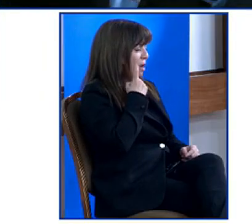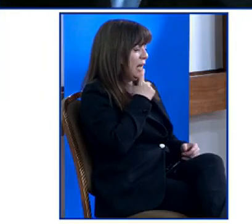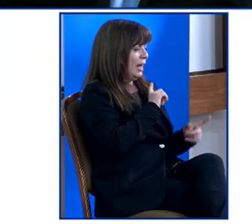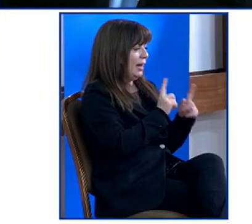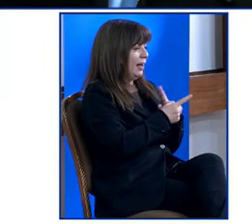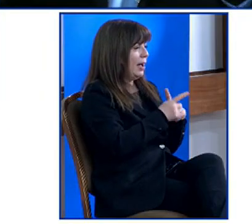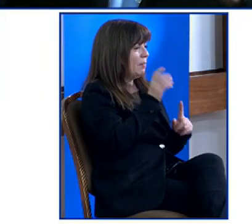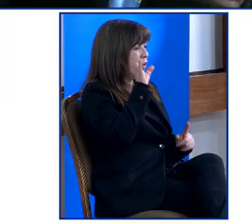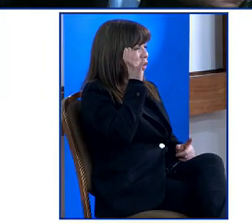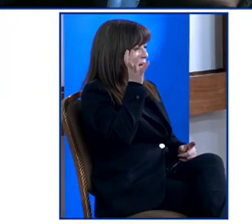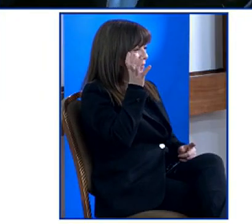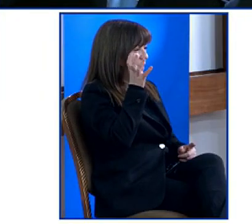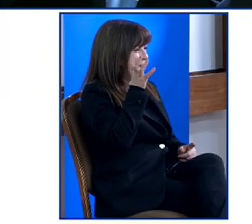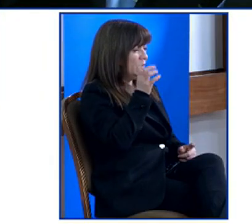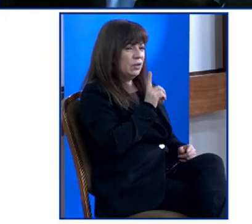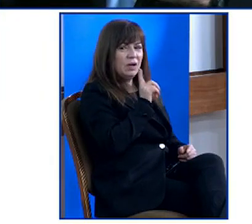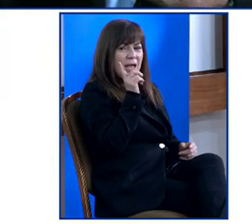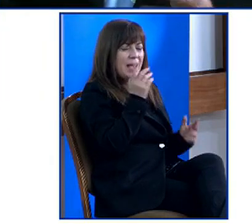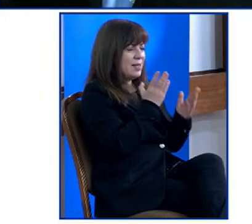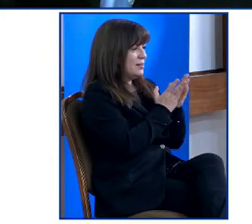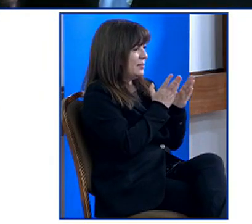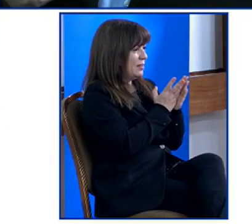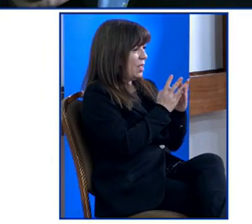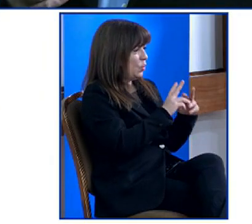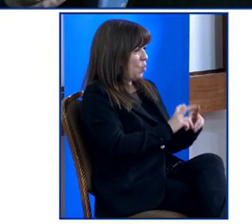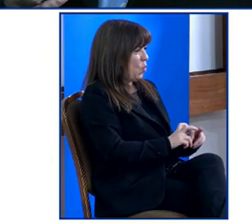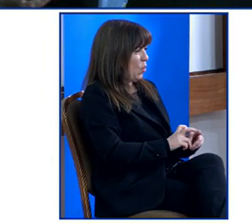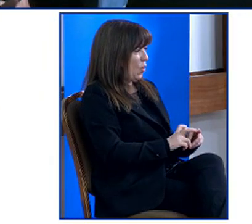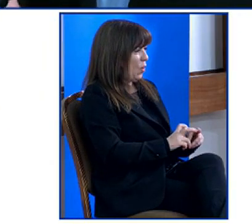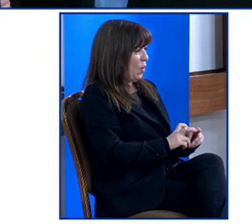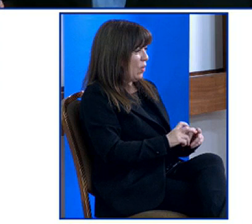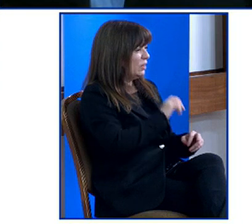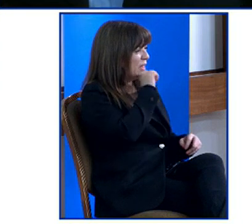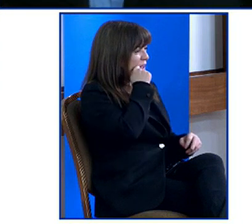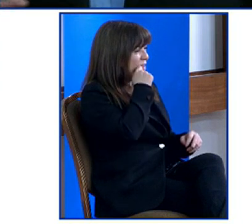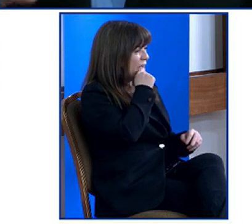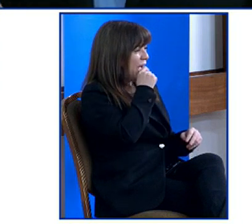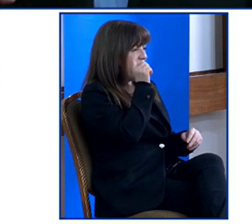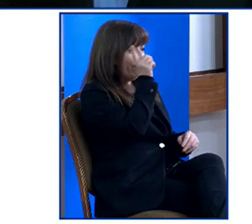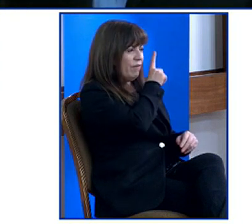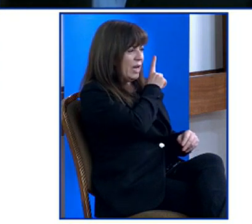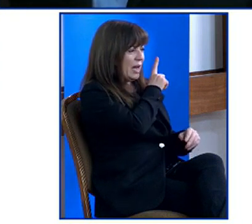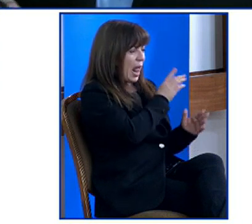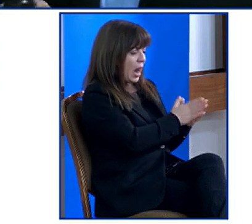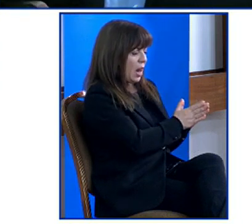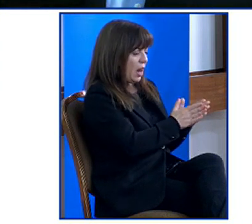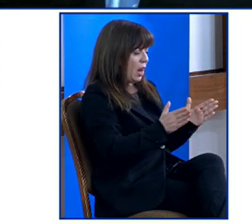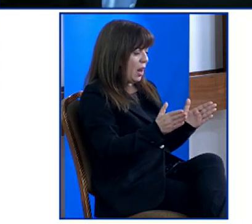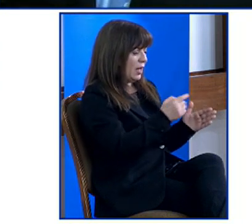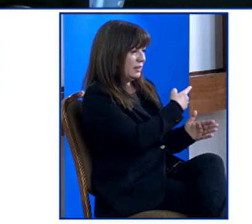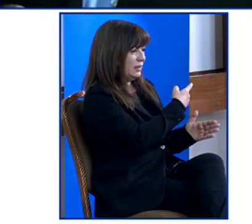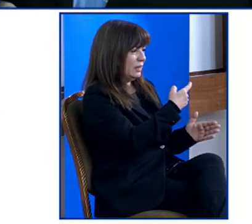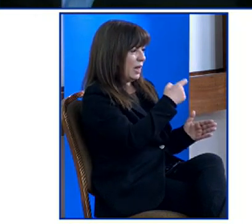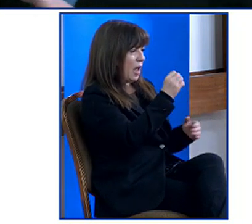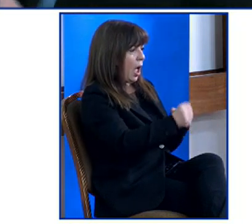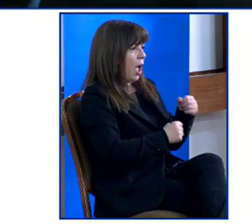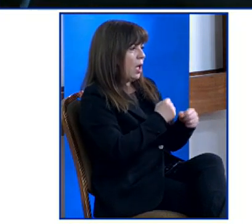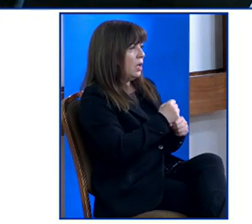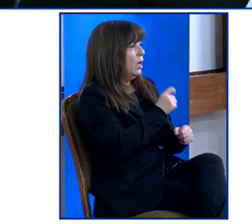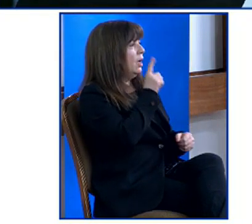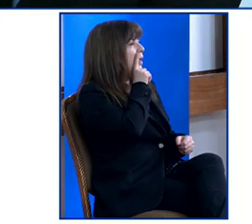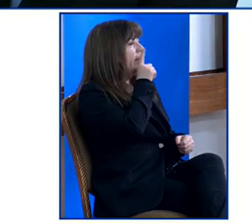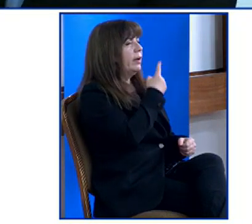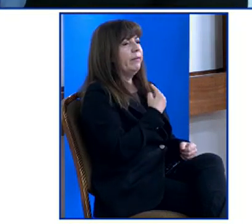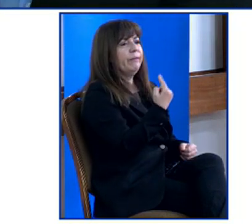en proyecciones hasta final de siglo. ¿Y quién va a estar de nosotros aquí a final de siglo